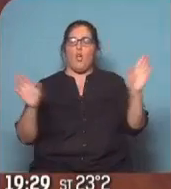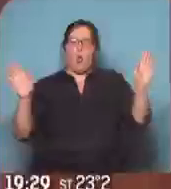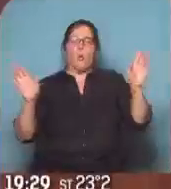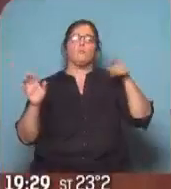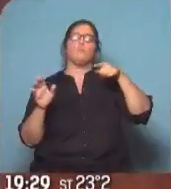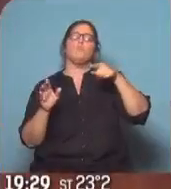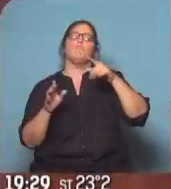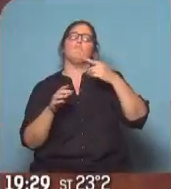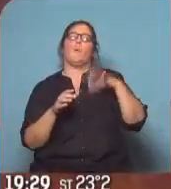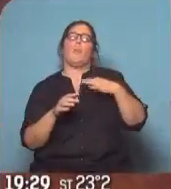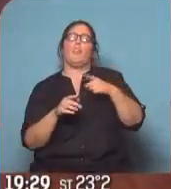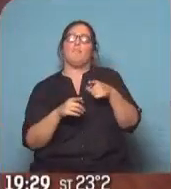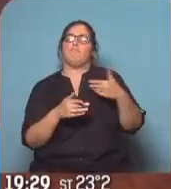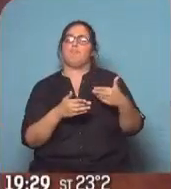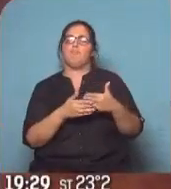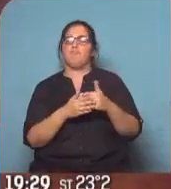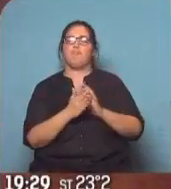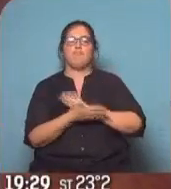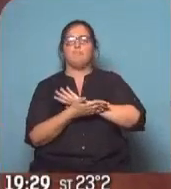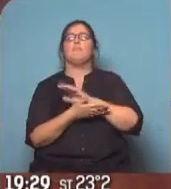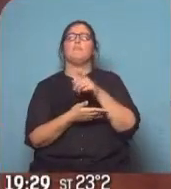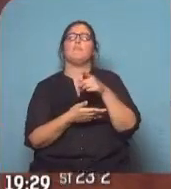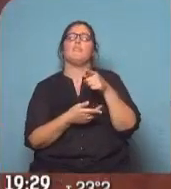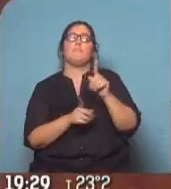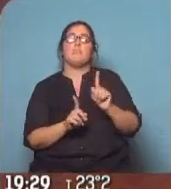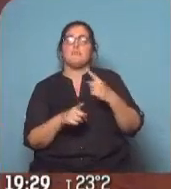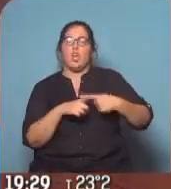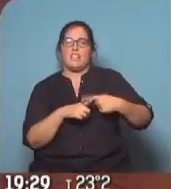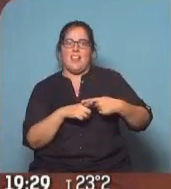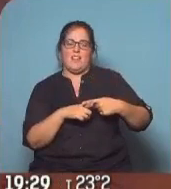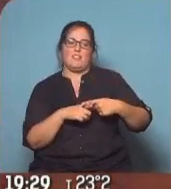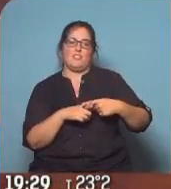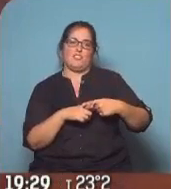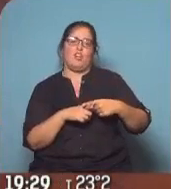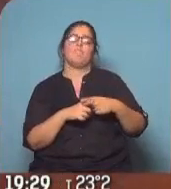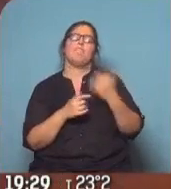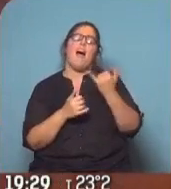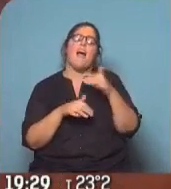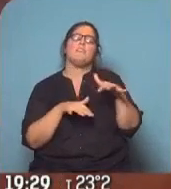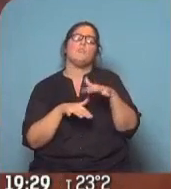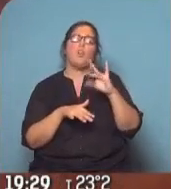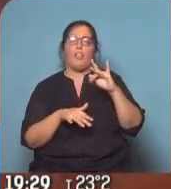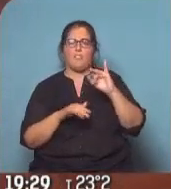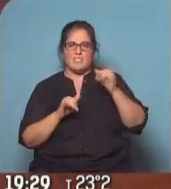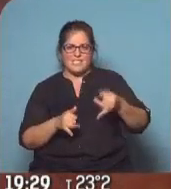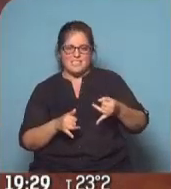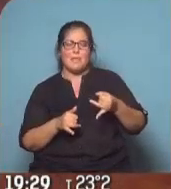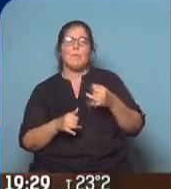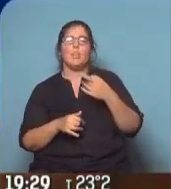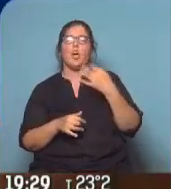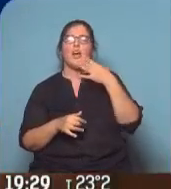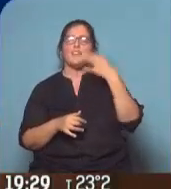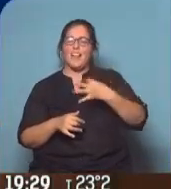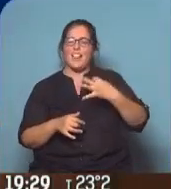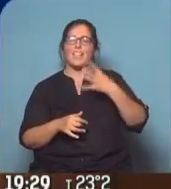y esto lo que actualizamos y esto lo que celebramos más allá de circunstancias difícil que podamos tener la certeza de un dios